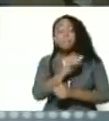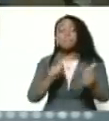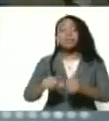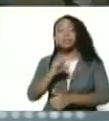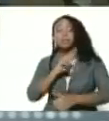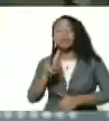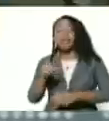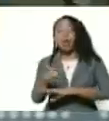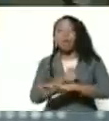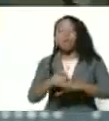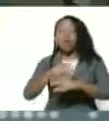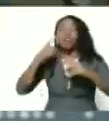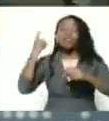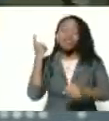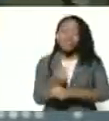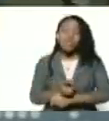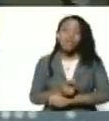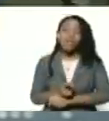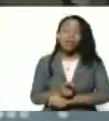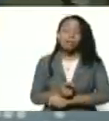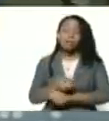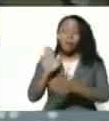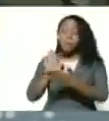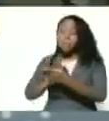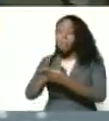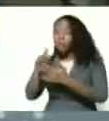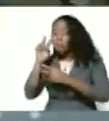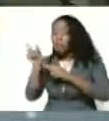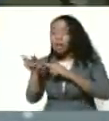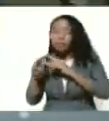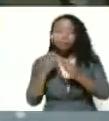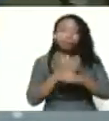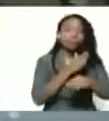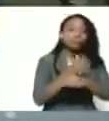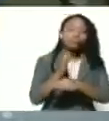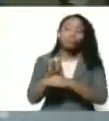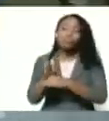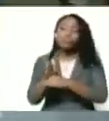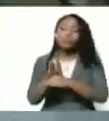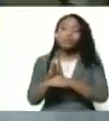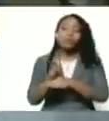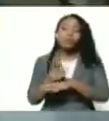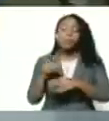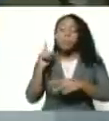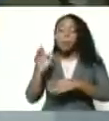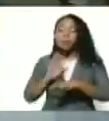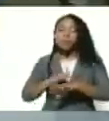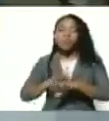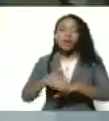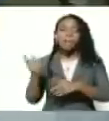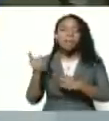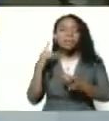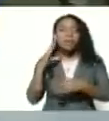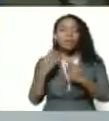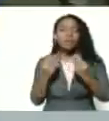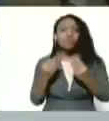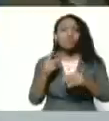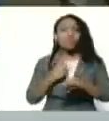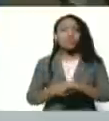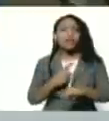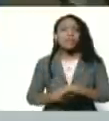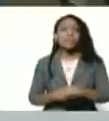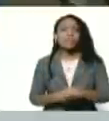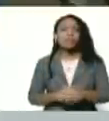ser allí, palpar, ver la realidad, tomar correctivo, ver por qué pasa tanto tiempo y no le llega el agua a la